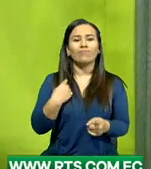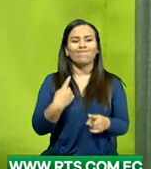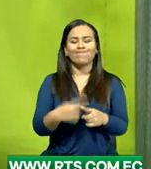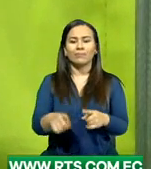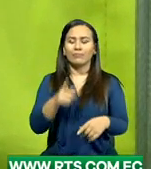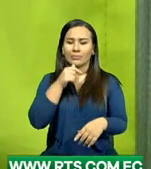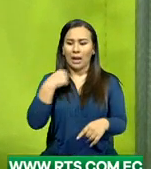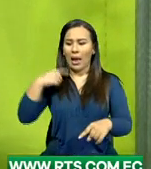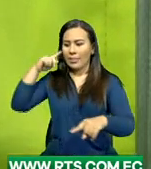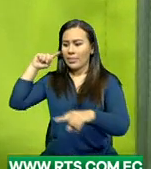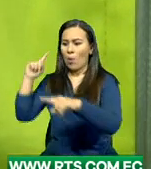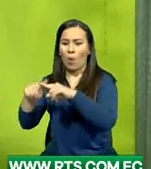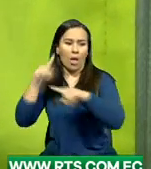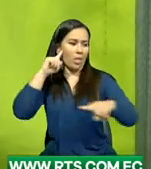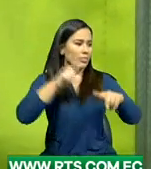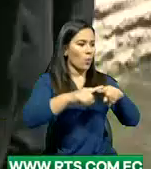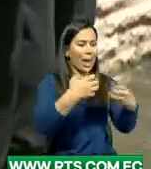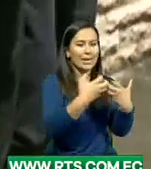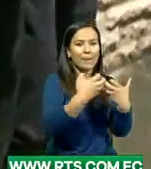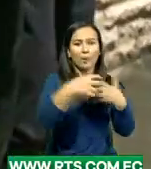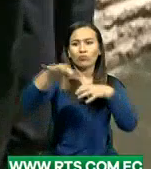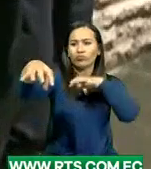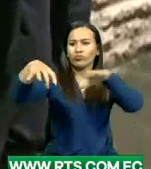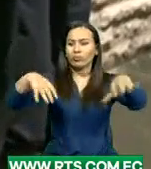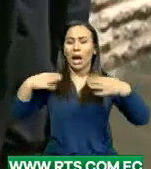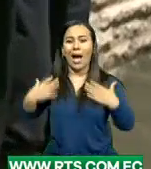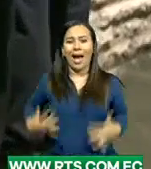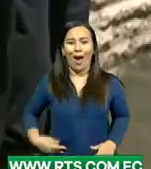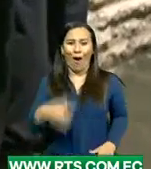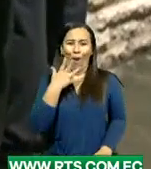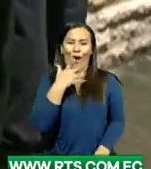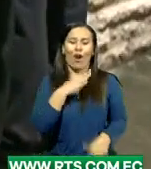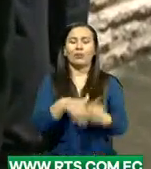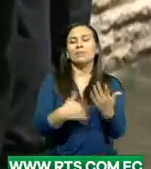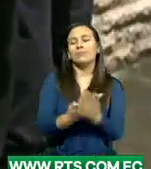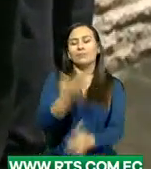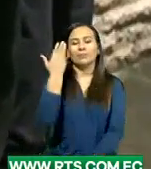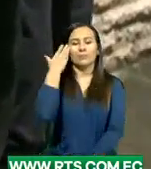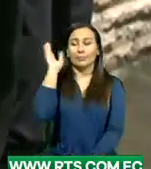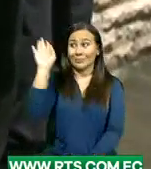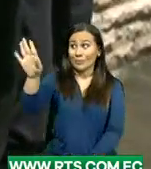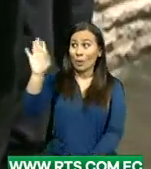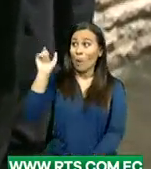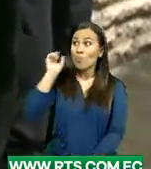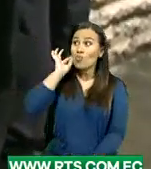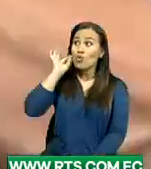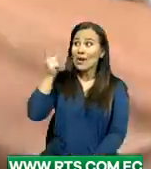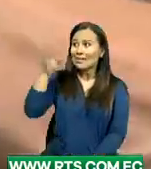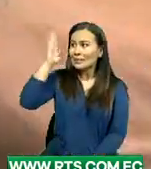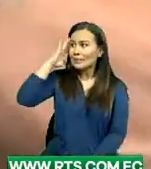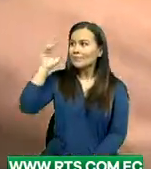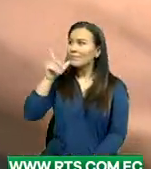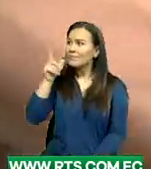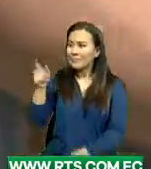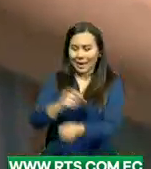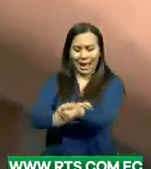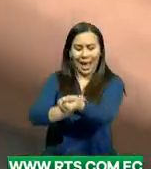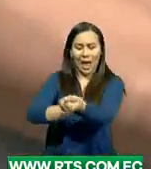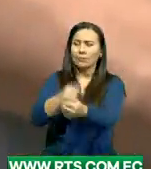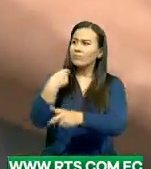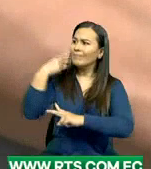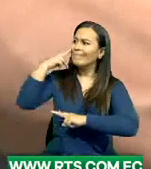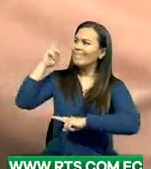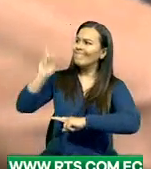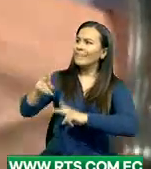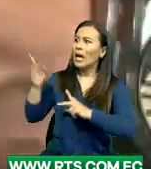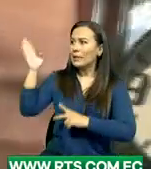los equipos a diferentes lugares. Presuntamente sabían los movimientos de una mujer. Los sacapintas contaban con información importante.